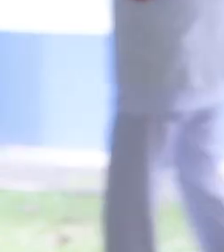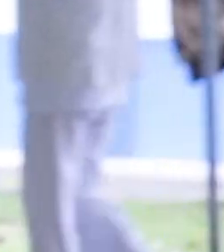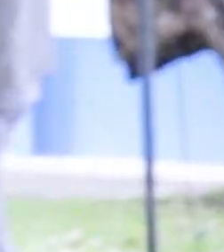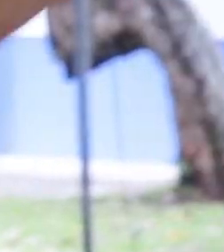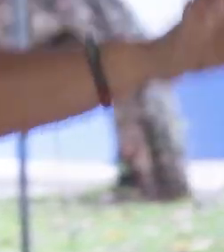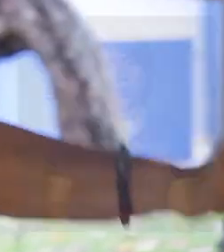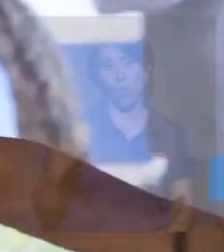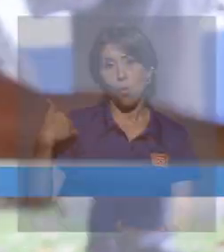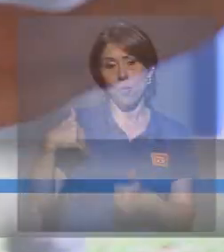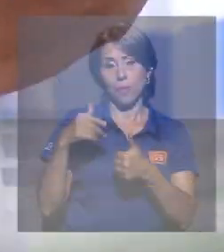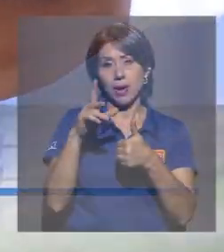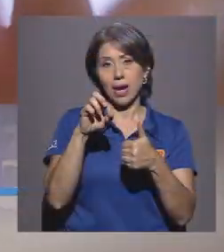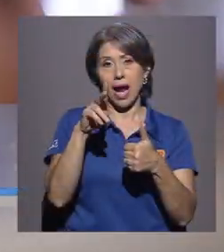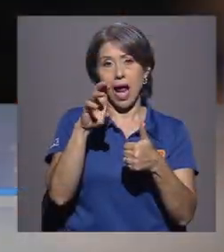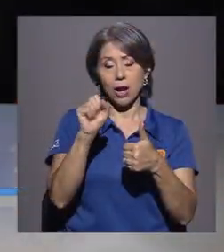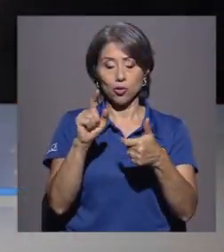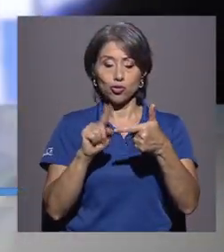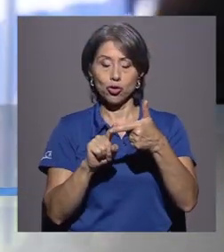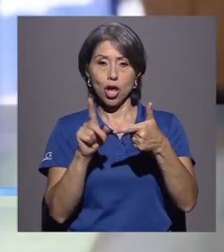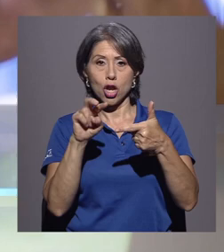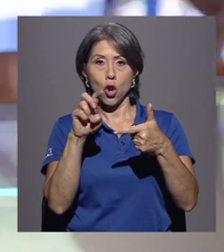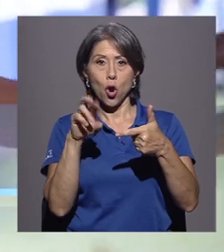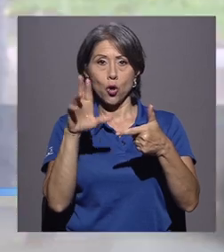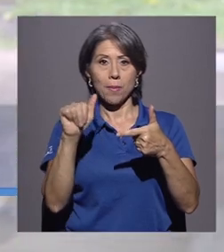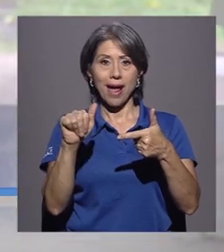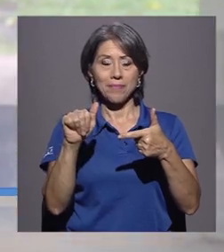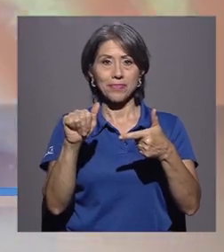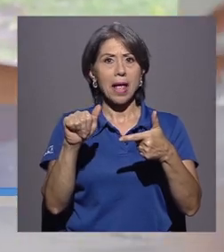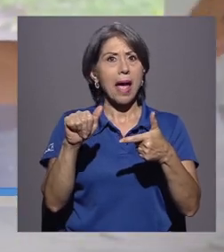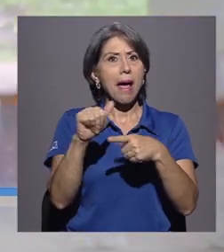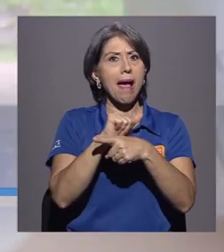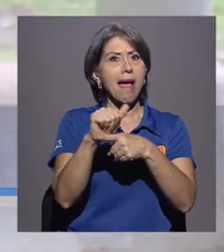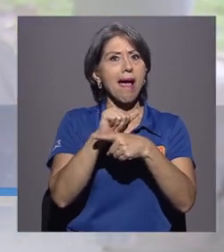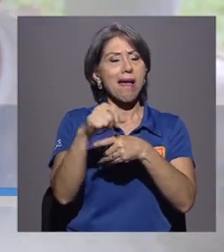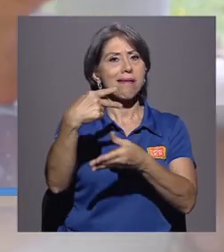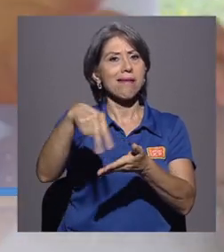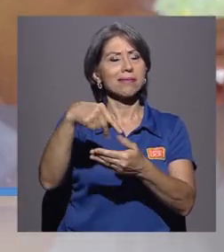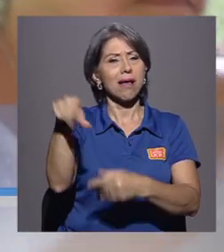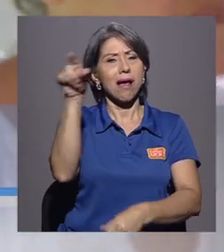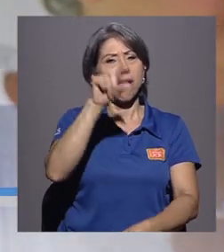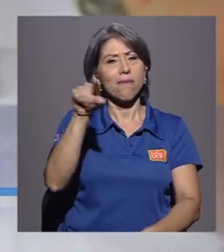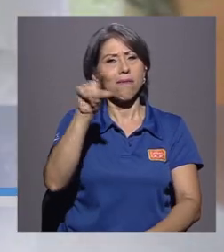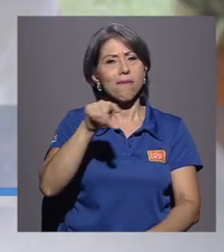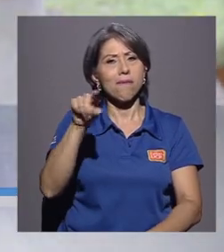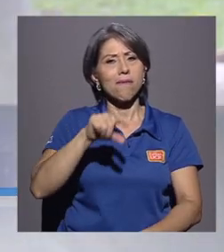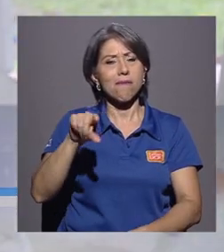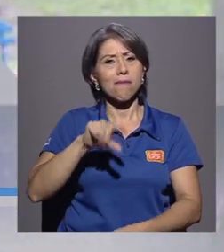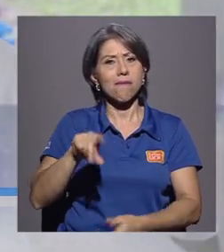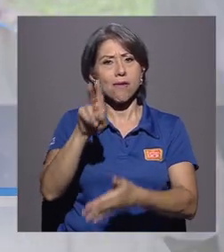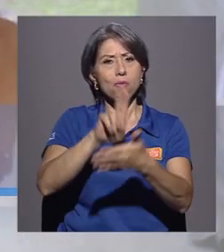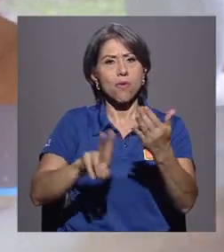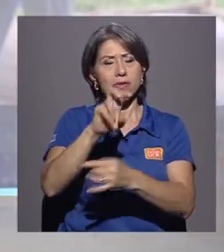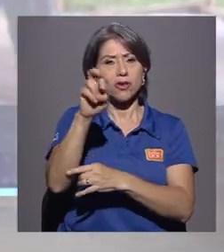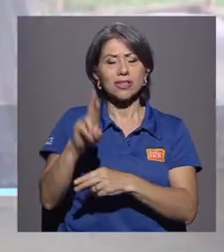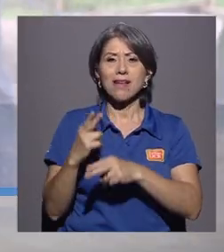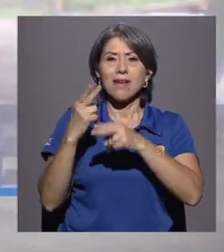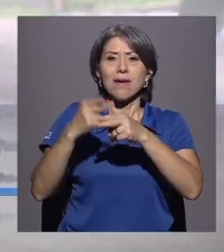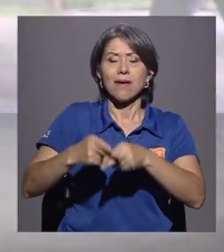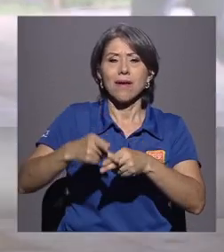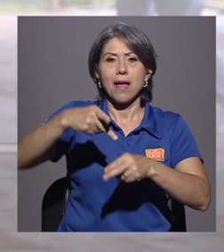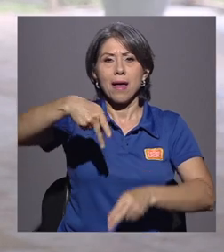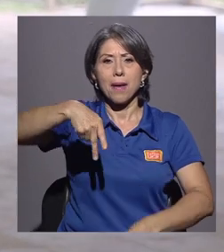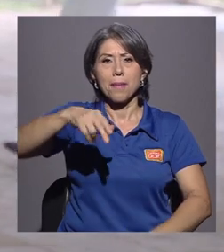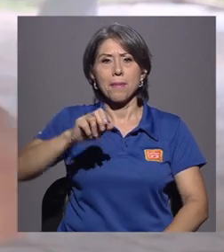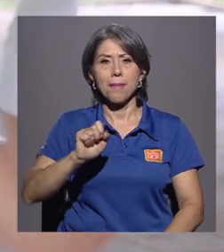con carlos y doña norma practican esta danza todas las semanas en la universidad de costa rica se llama